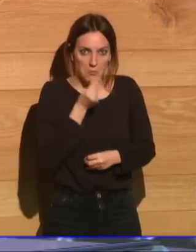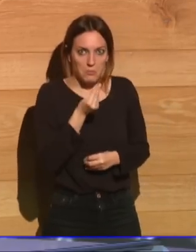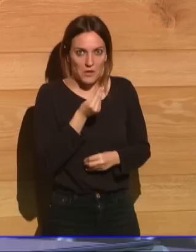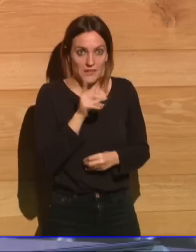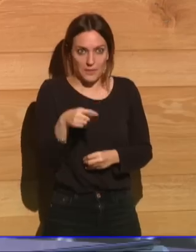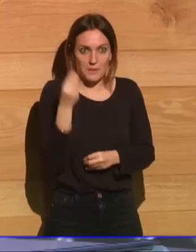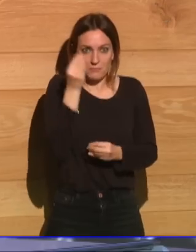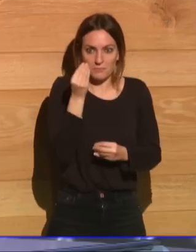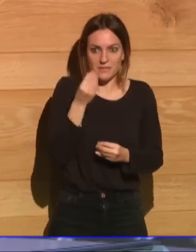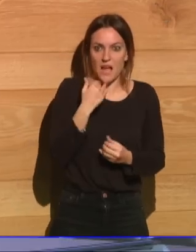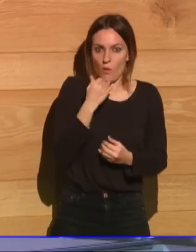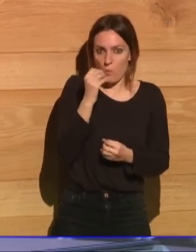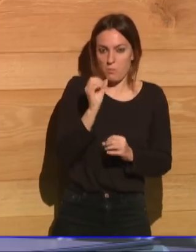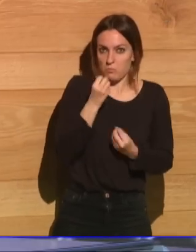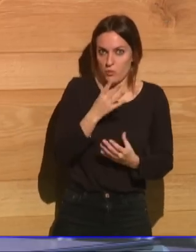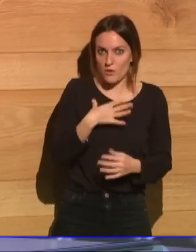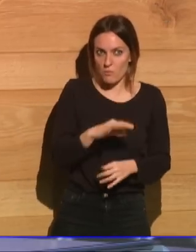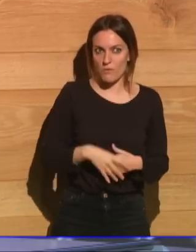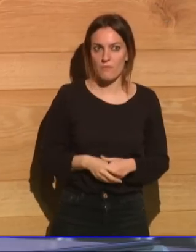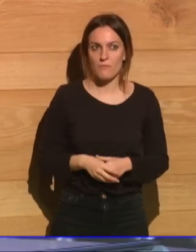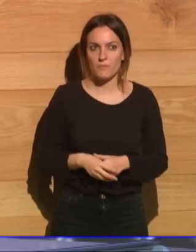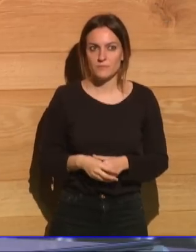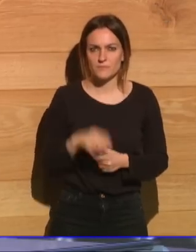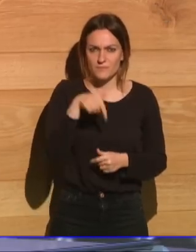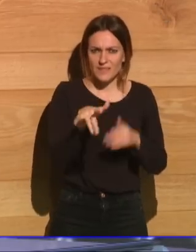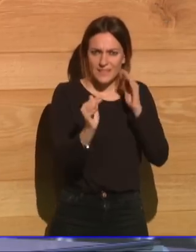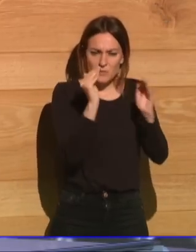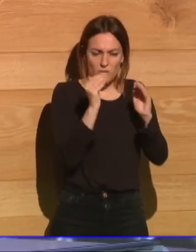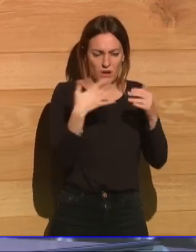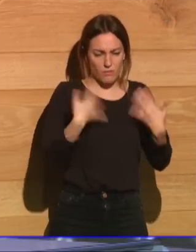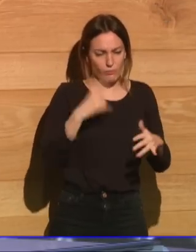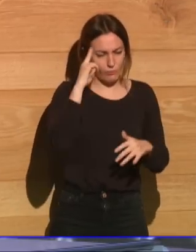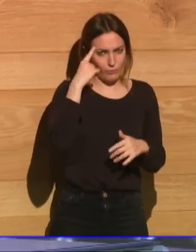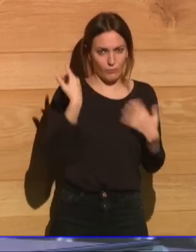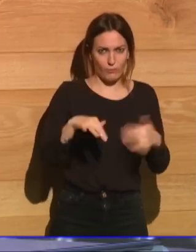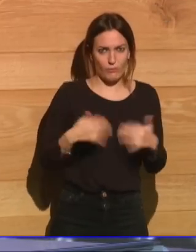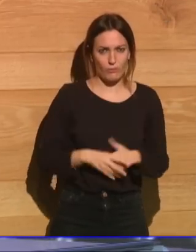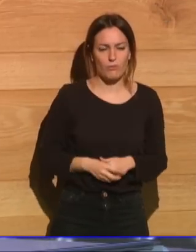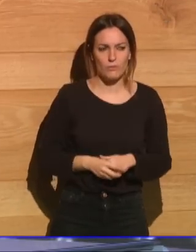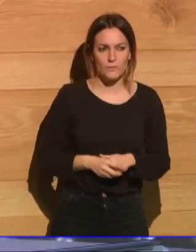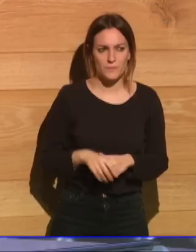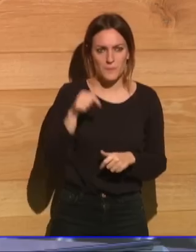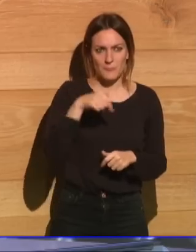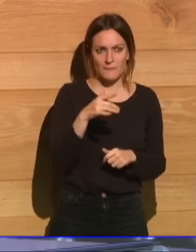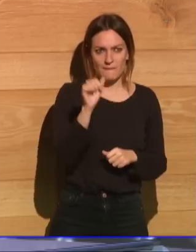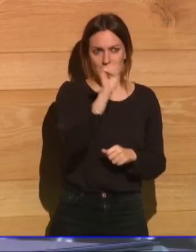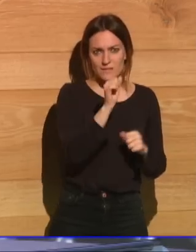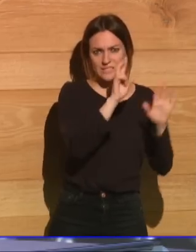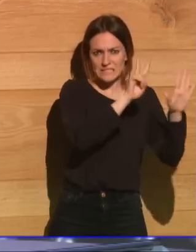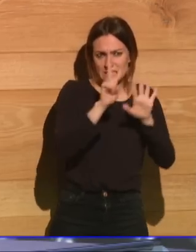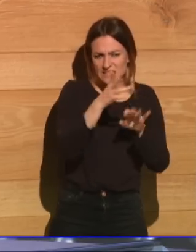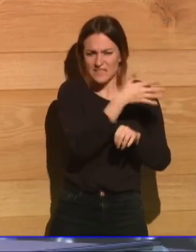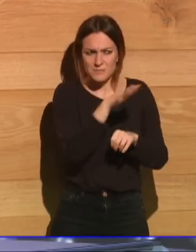idea. Es que están todos locos, ¿eh? Es una época muy loca, tío. aquello es una del reunión 70 de... y algo,